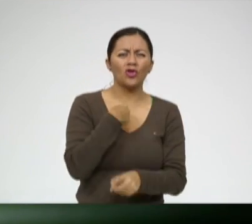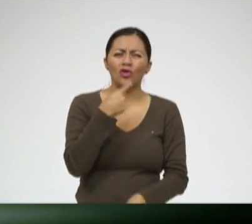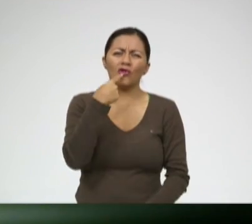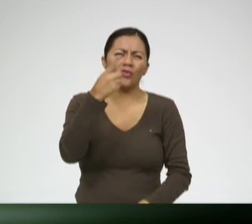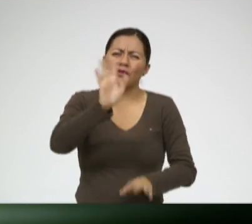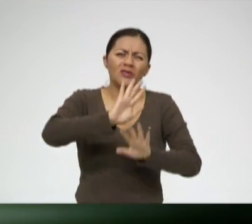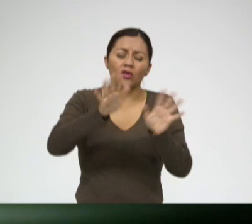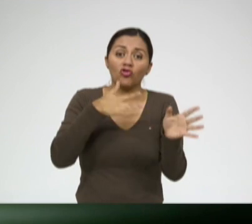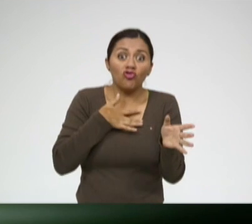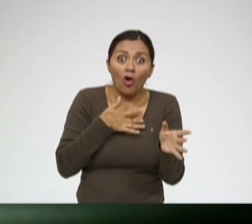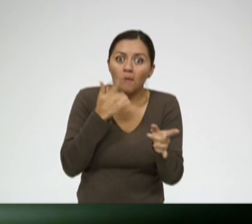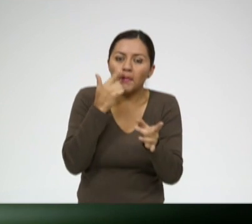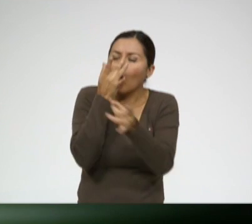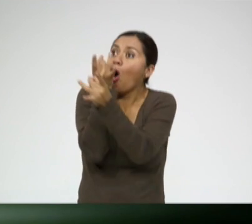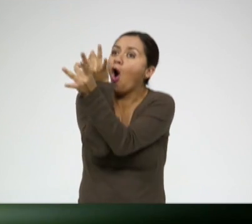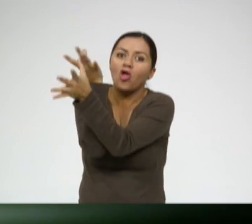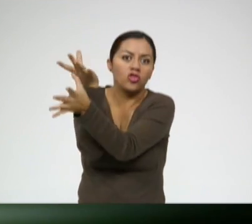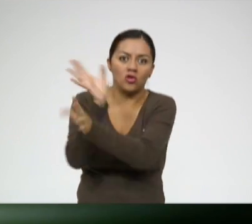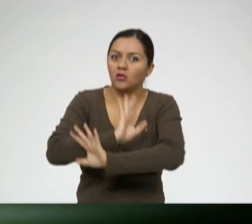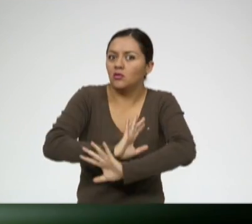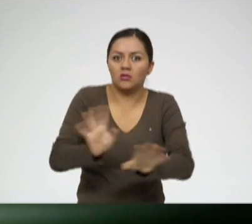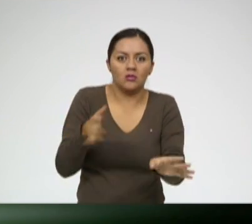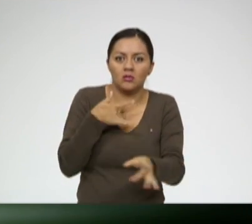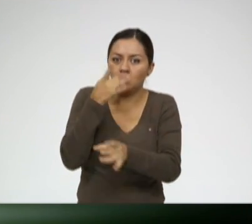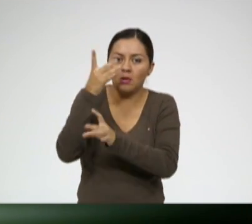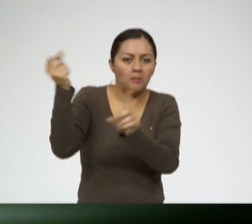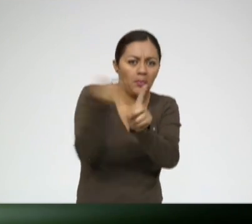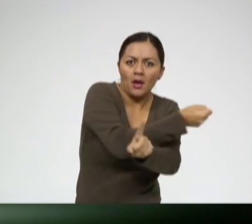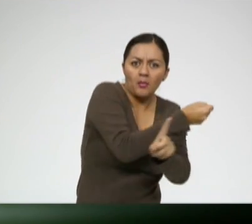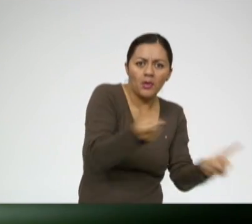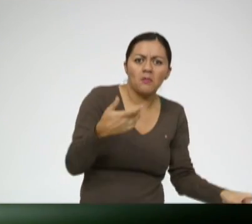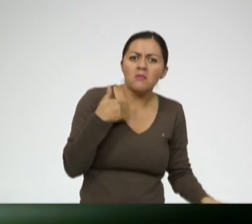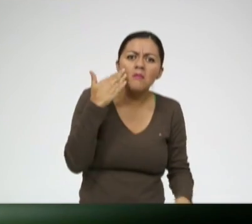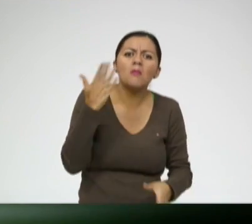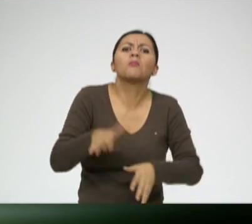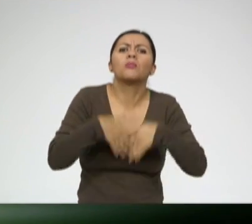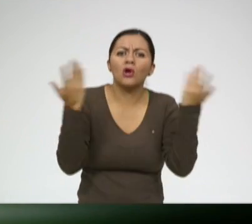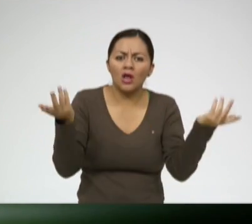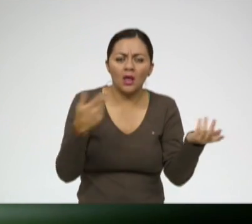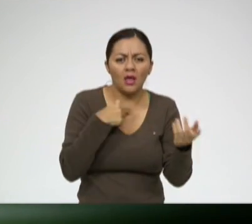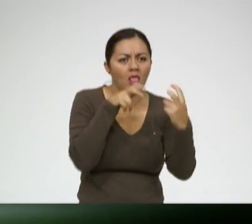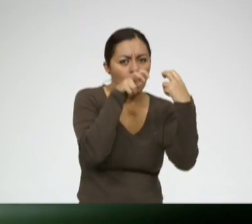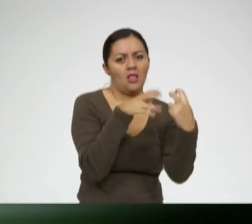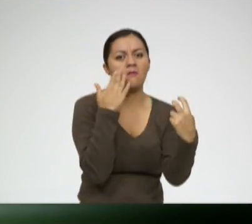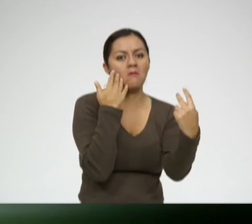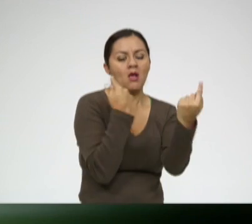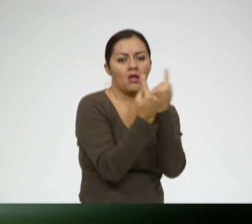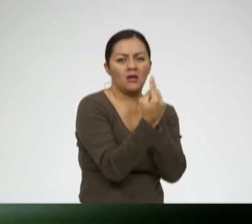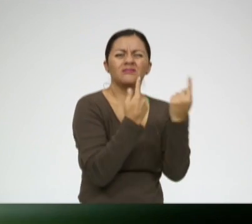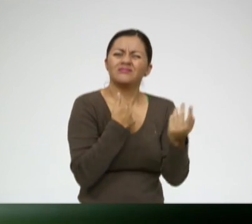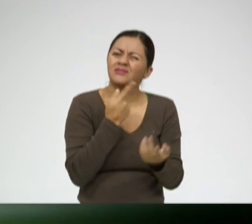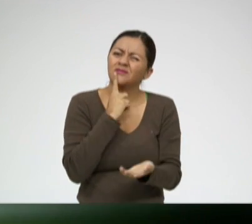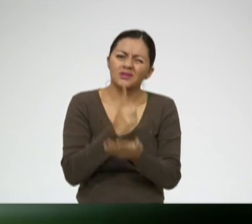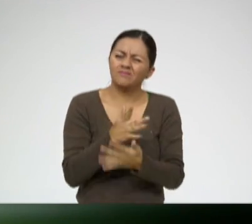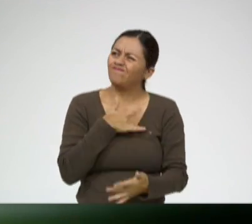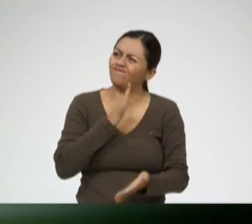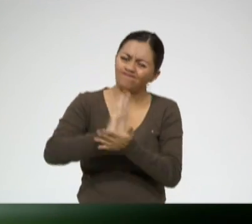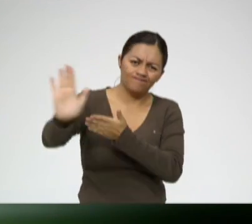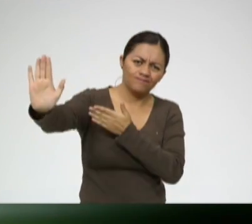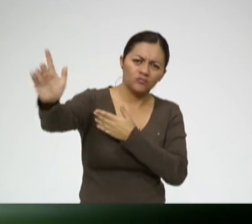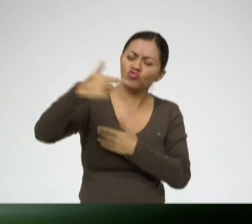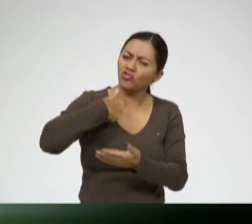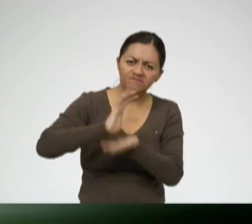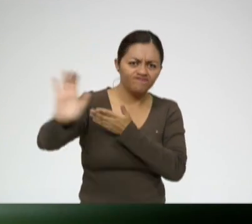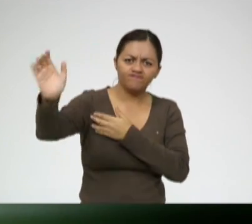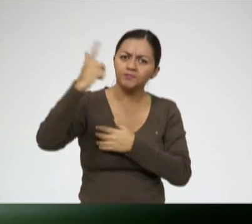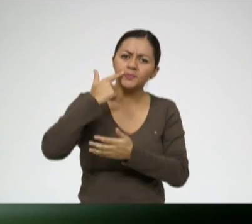lo odiaba, así cuando le pegaba. Sí, porque, o sea, él se hace que yo lo odie, que no le tome cariño